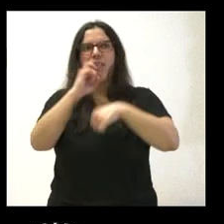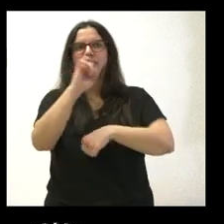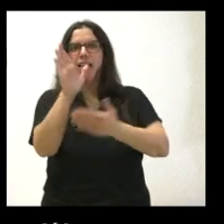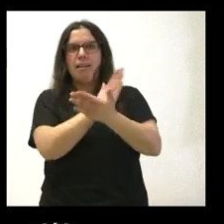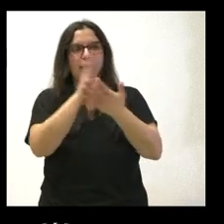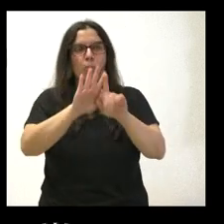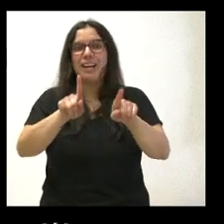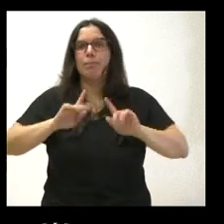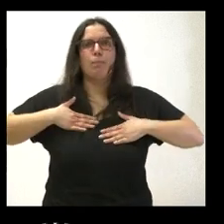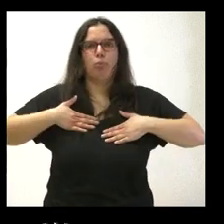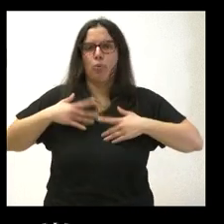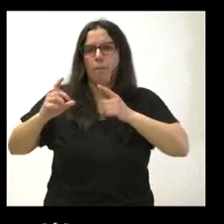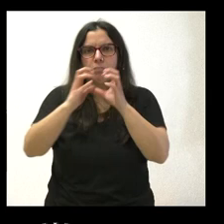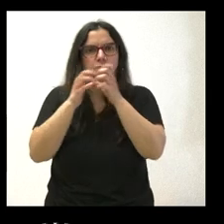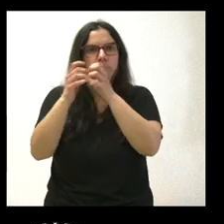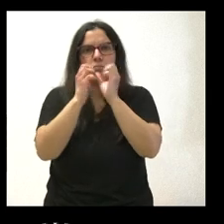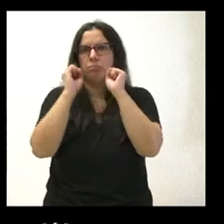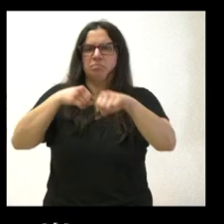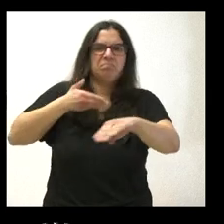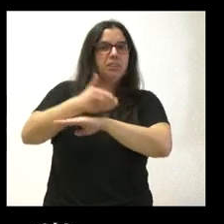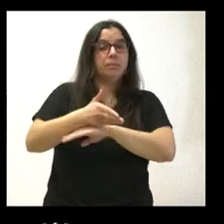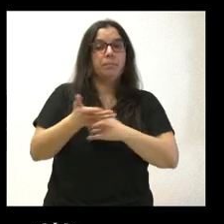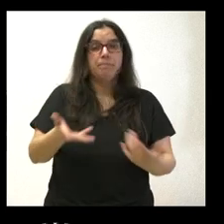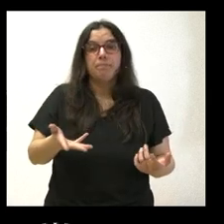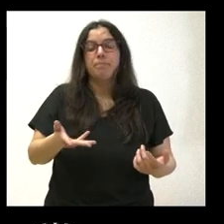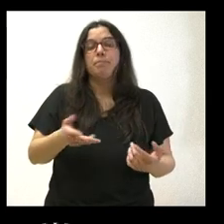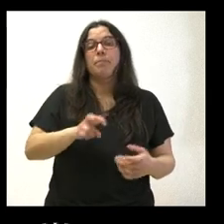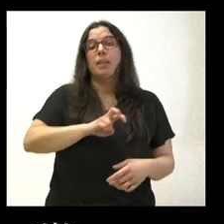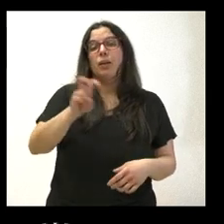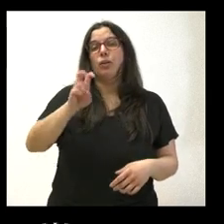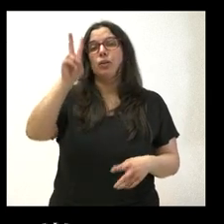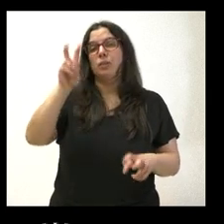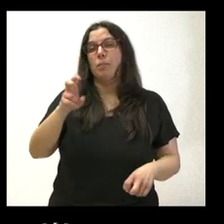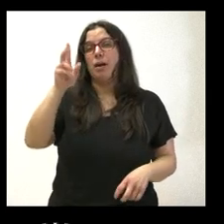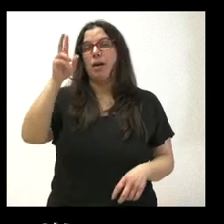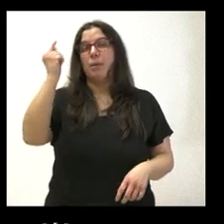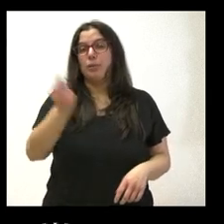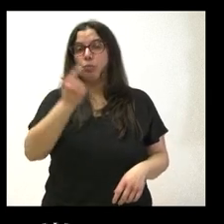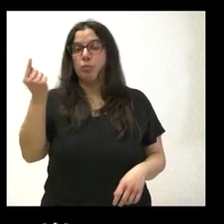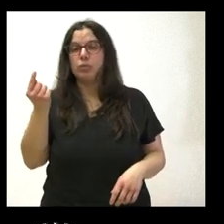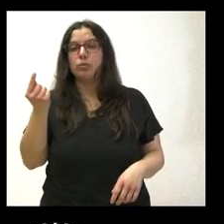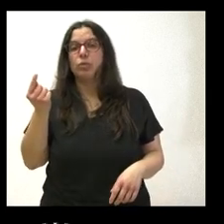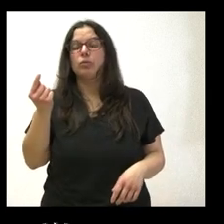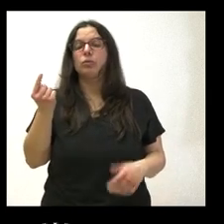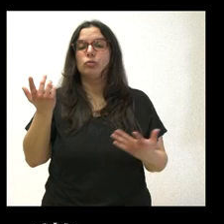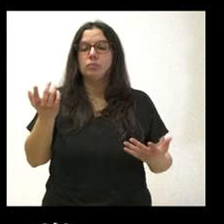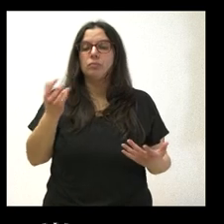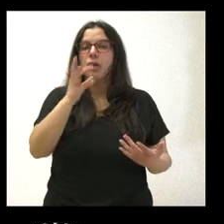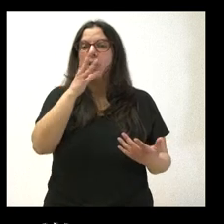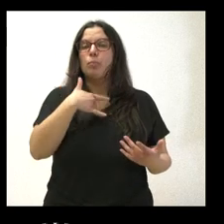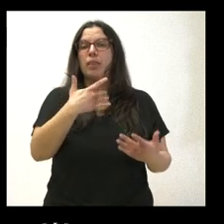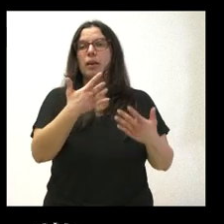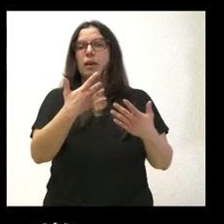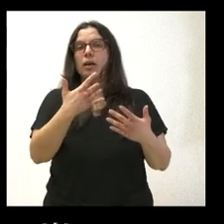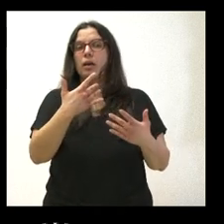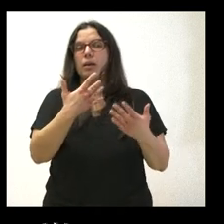sobre este tema del que estábamos hablando y de lo de antes del presupuesto no sé con este mimbre si nos puede explicar qué podemos esperar de los presupuestos